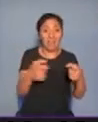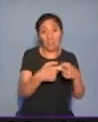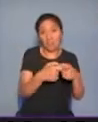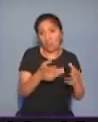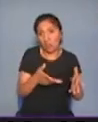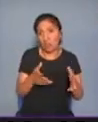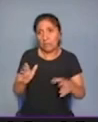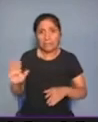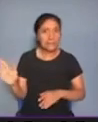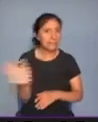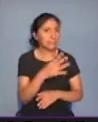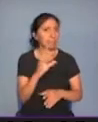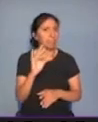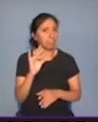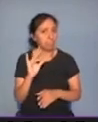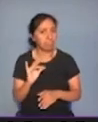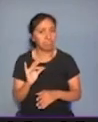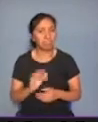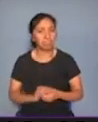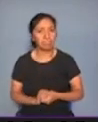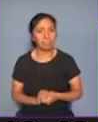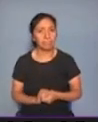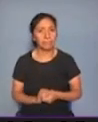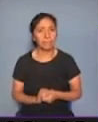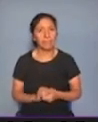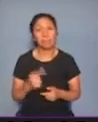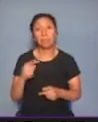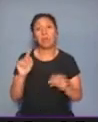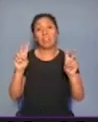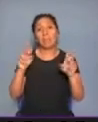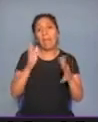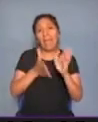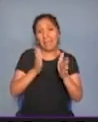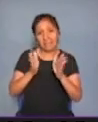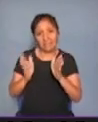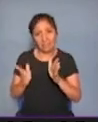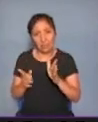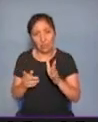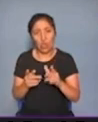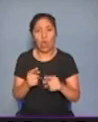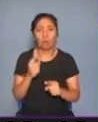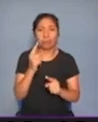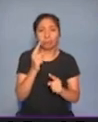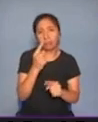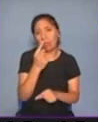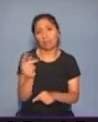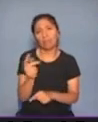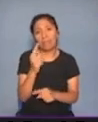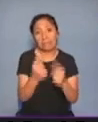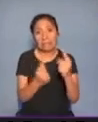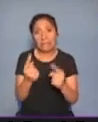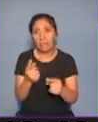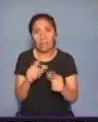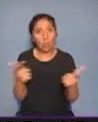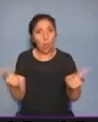para todos fue duro Este pero en el tema de la rehabilitación Cada día que no se trabaja Este